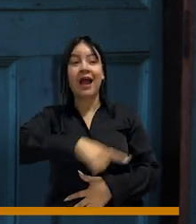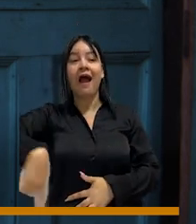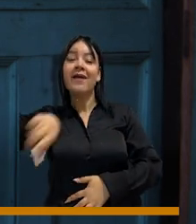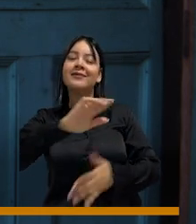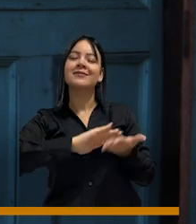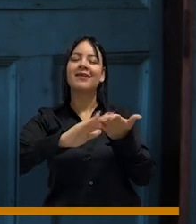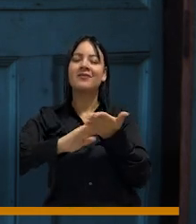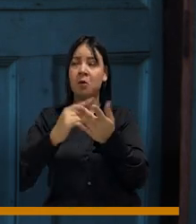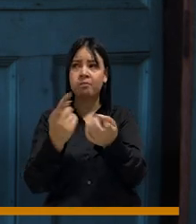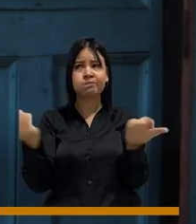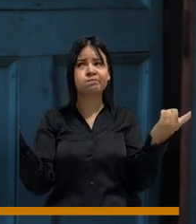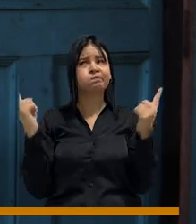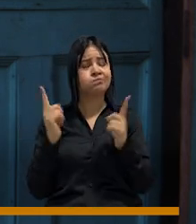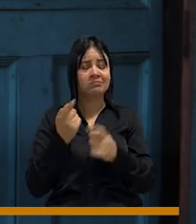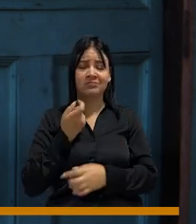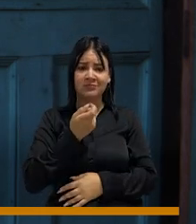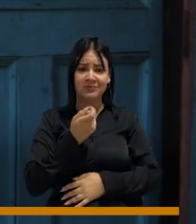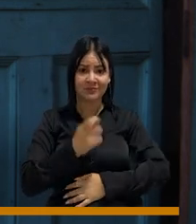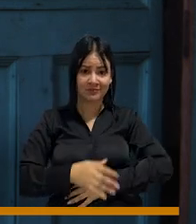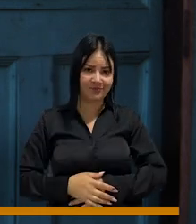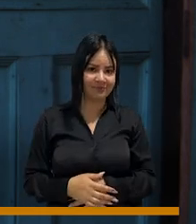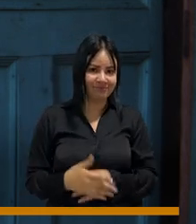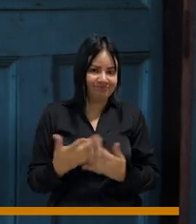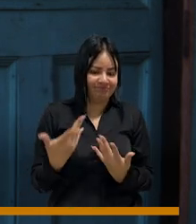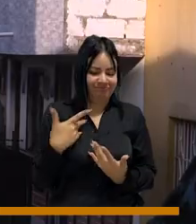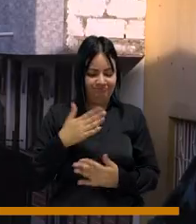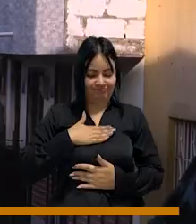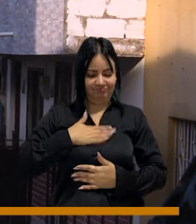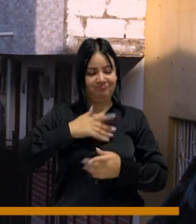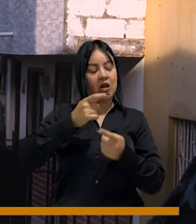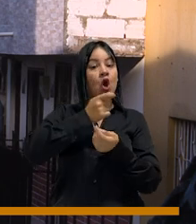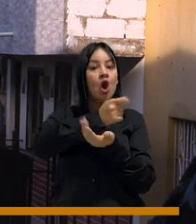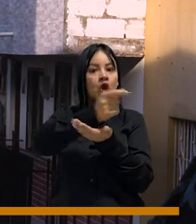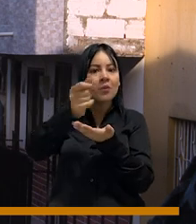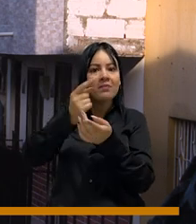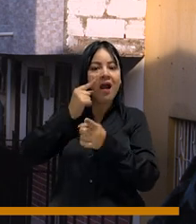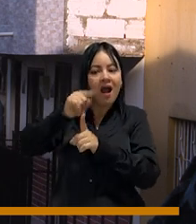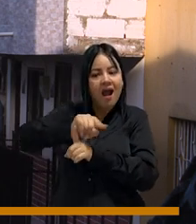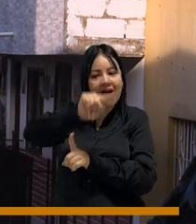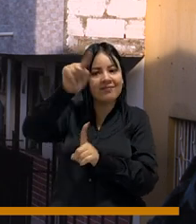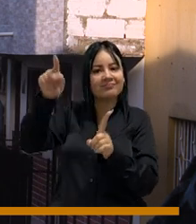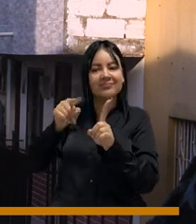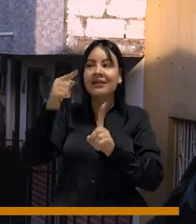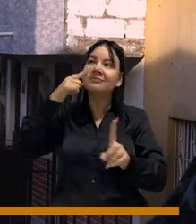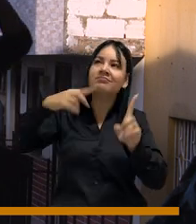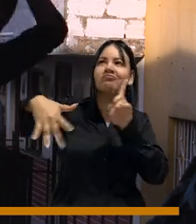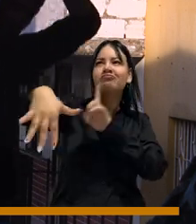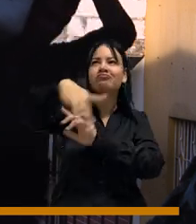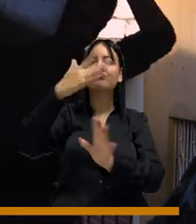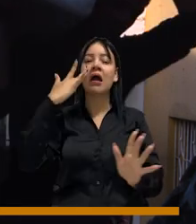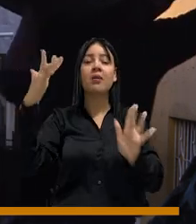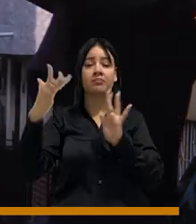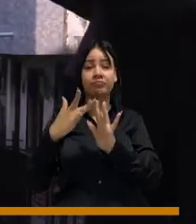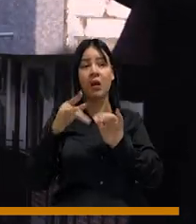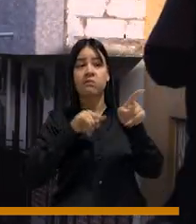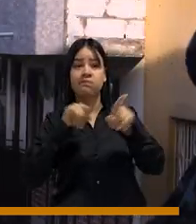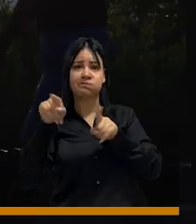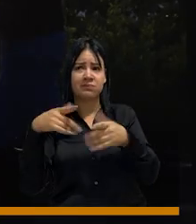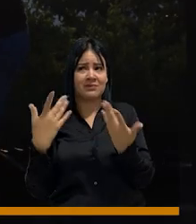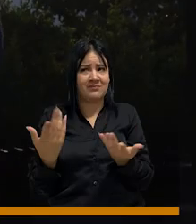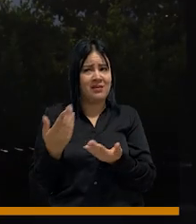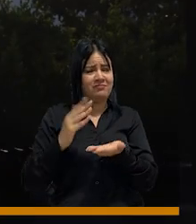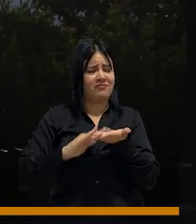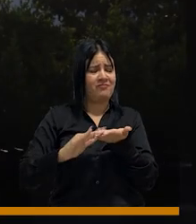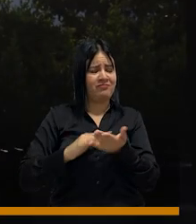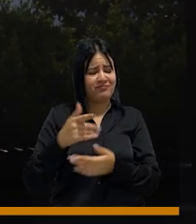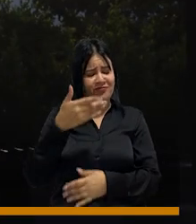el cual toda la solución está a nuestro alrededor. La solución para mejorar nuestra economía sostenible, nuestra economía comunitaria, sabiendo que las